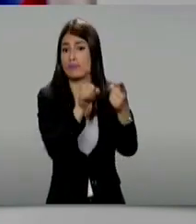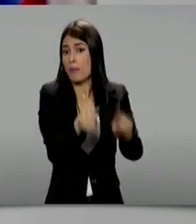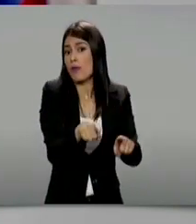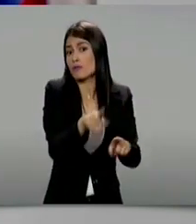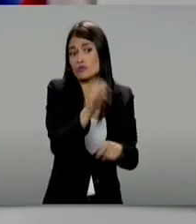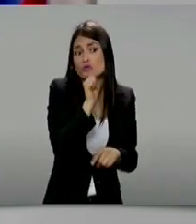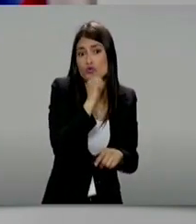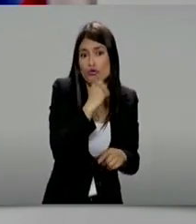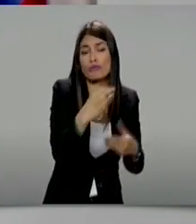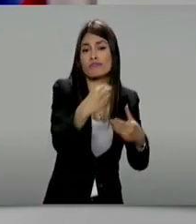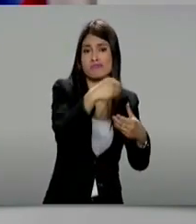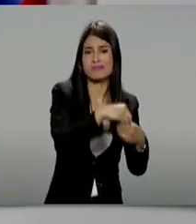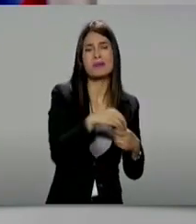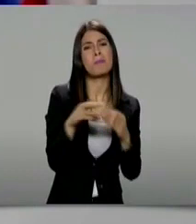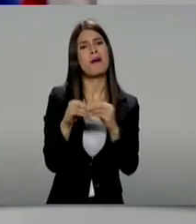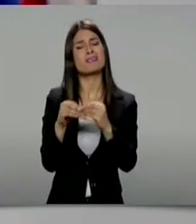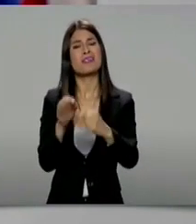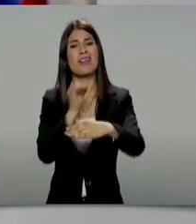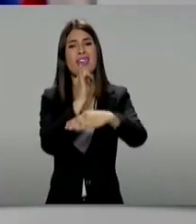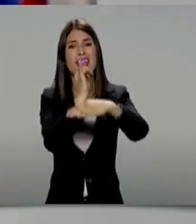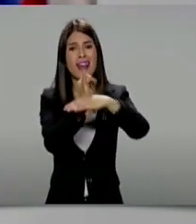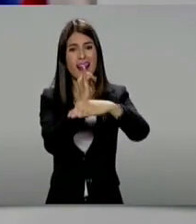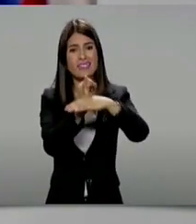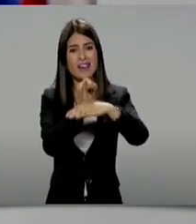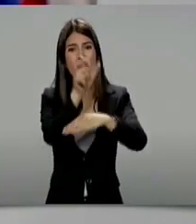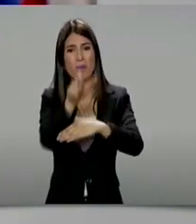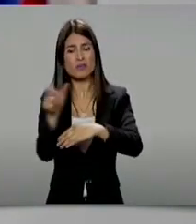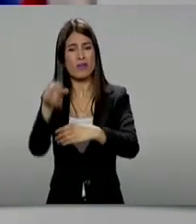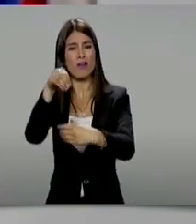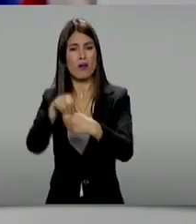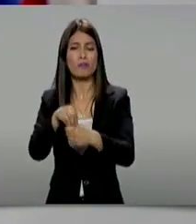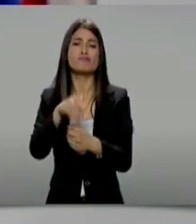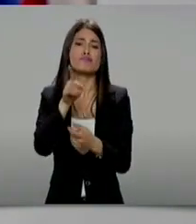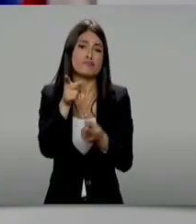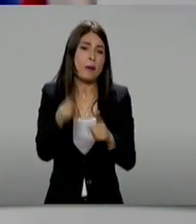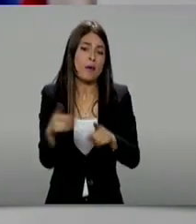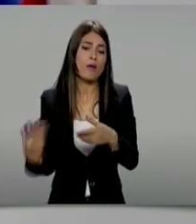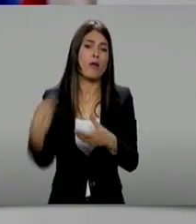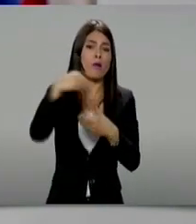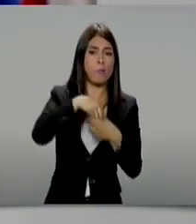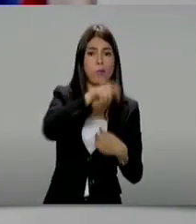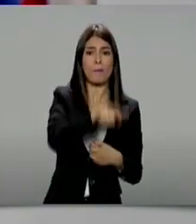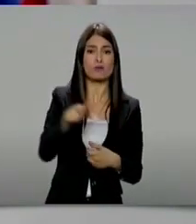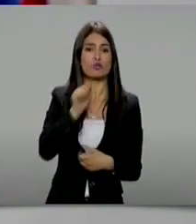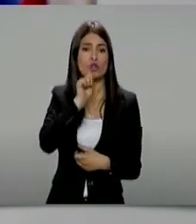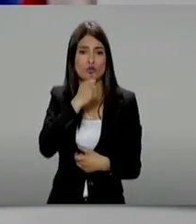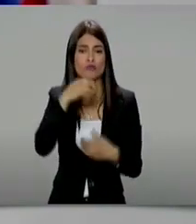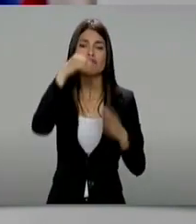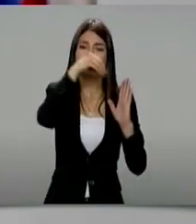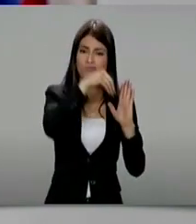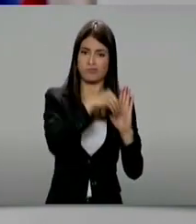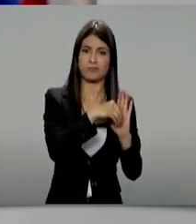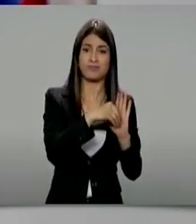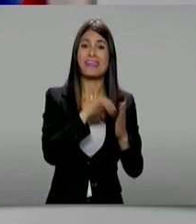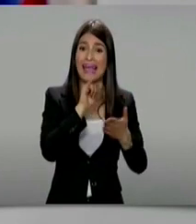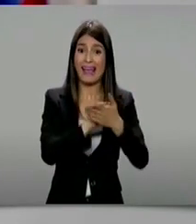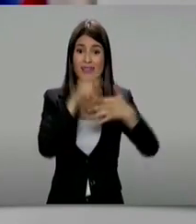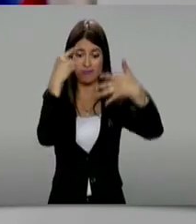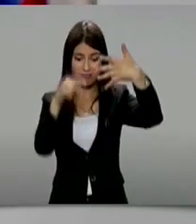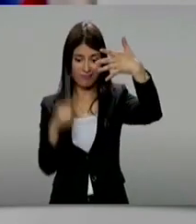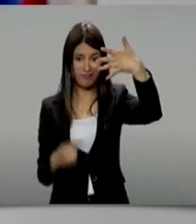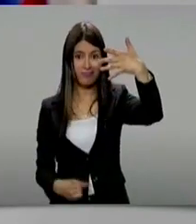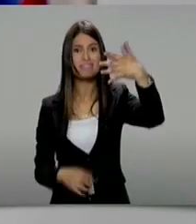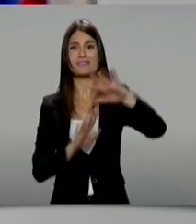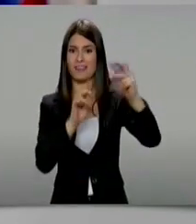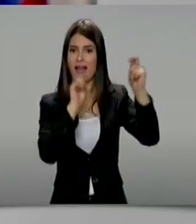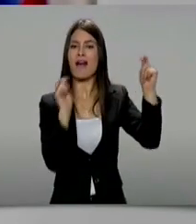otra solicitud expresa atendida Estos son algunos de los principales cambios realizados